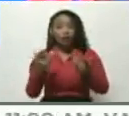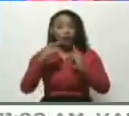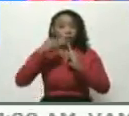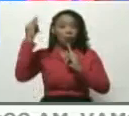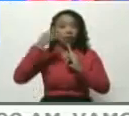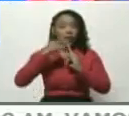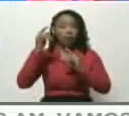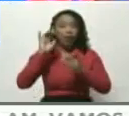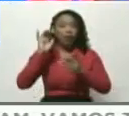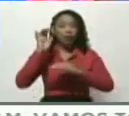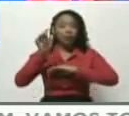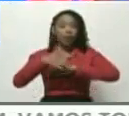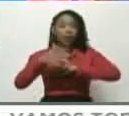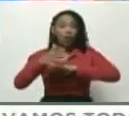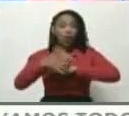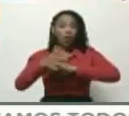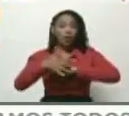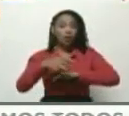plataformas tecnológicas